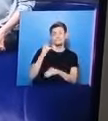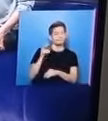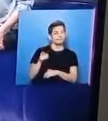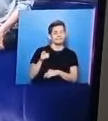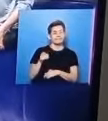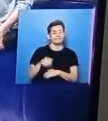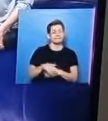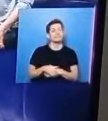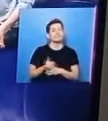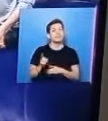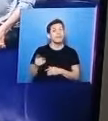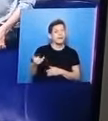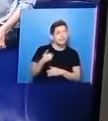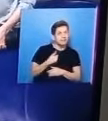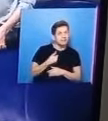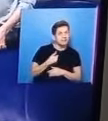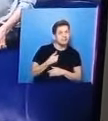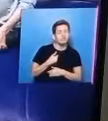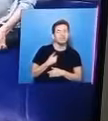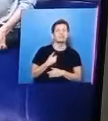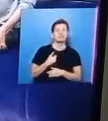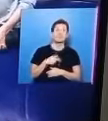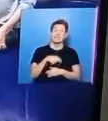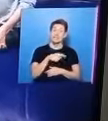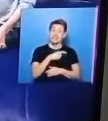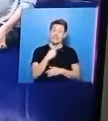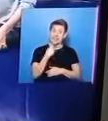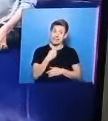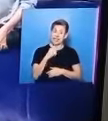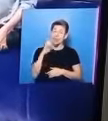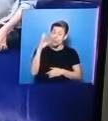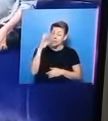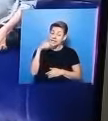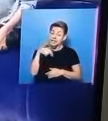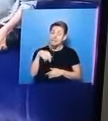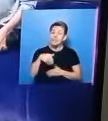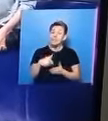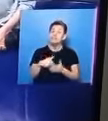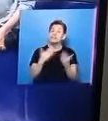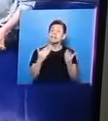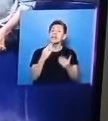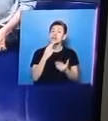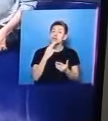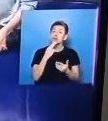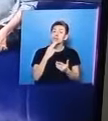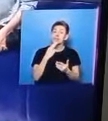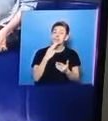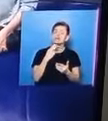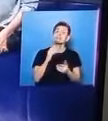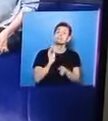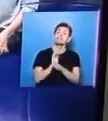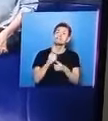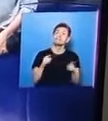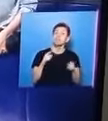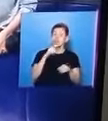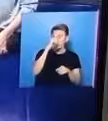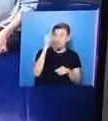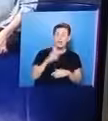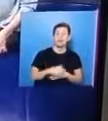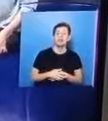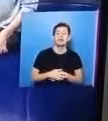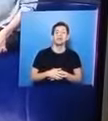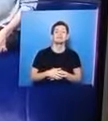Nos mandaron especialmente, es más, nos alertaron hace un par de días, che, acuérdense que el 11 es el día del himno, sí. Y nos mandaron ahí la versión con